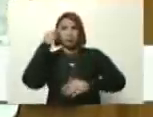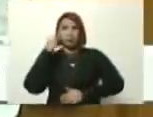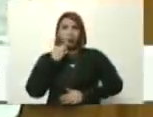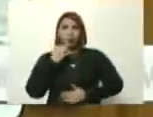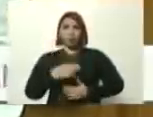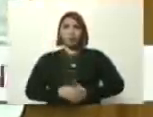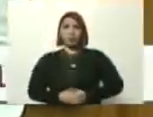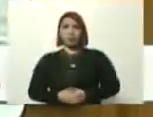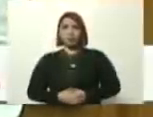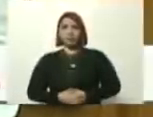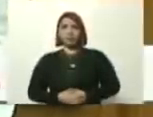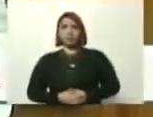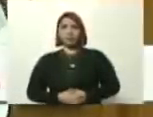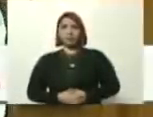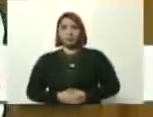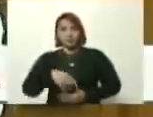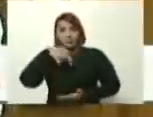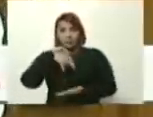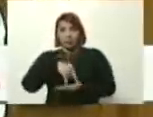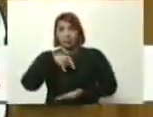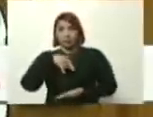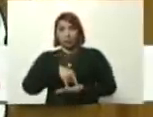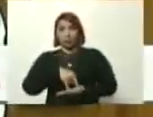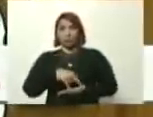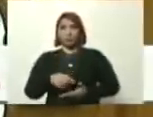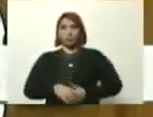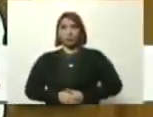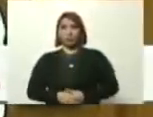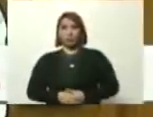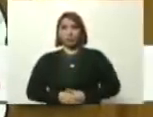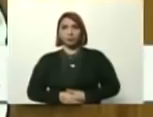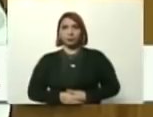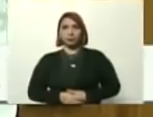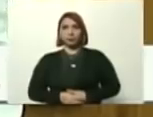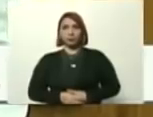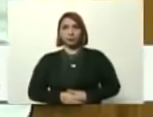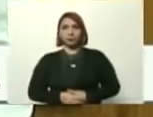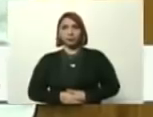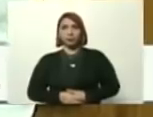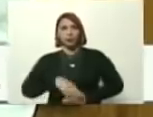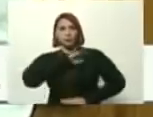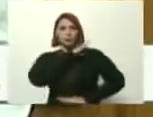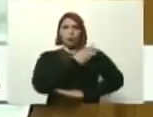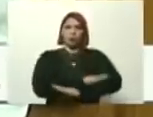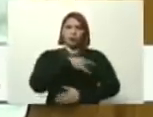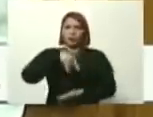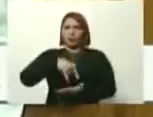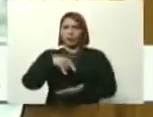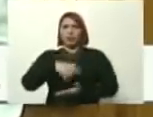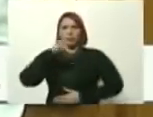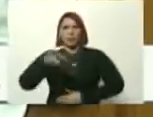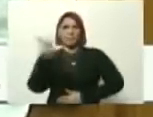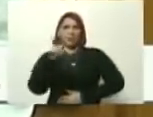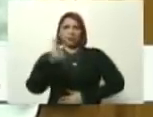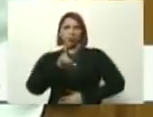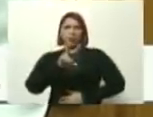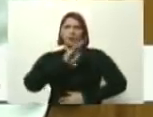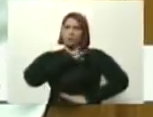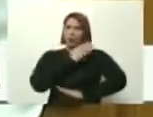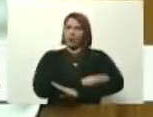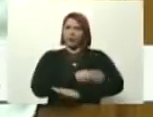arenga, en Carabobo. Seréis invictos en Carabobos y Venezuela será invicta por